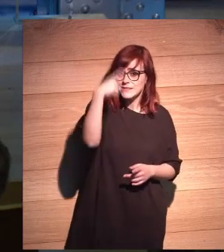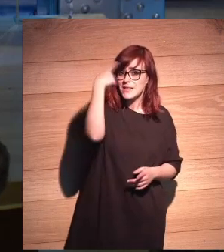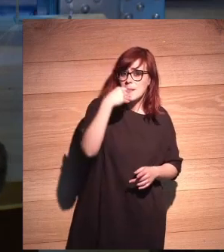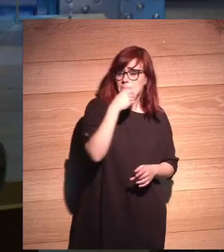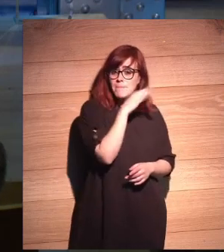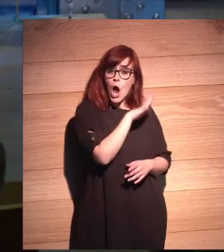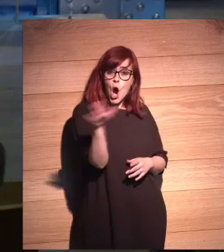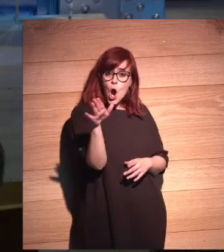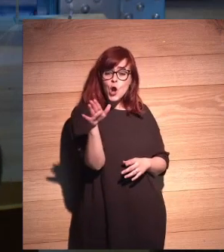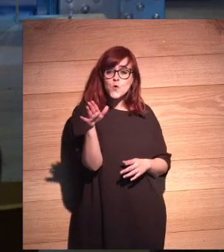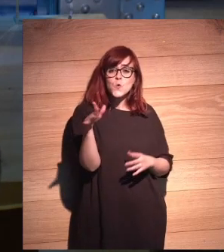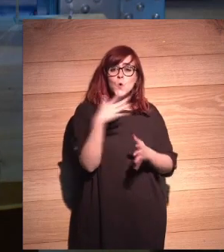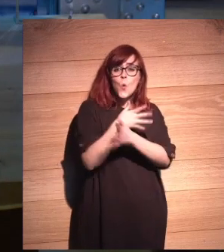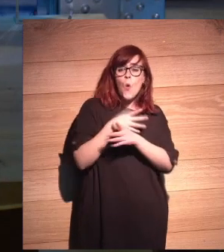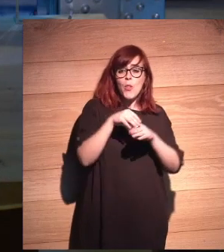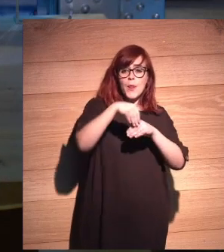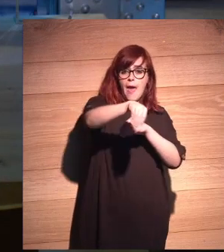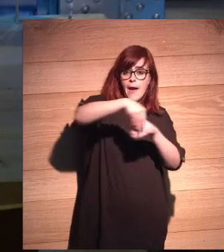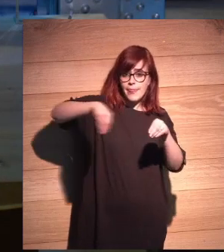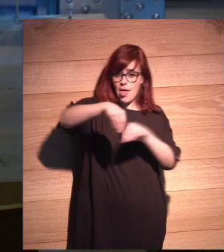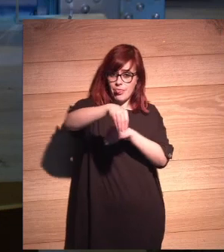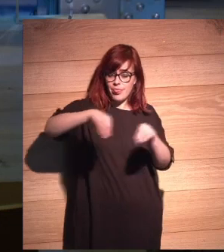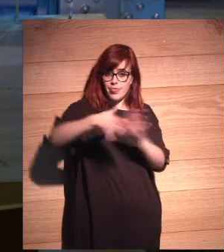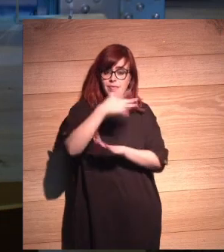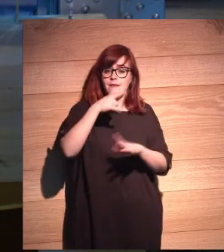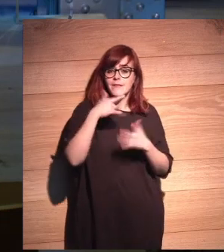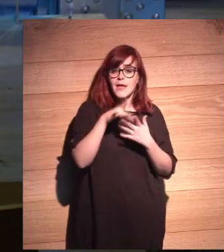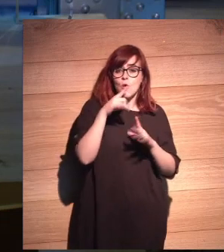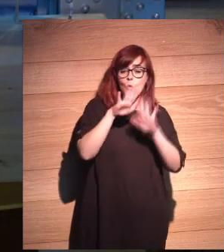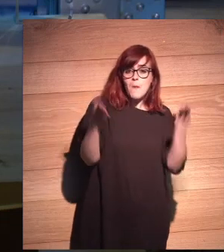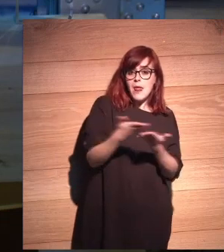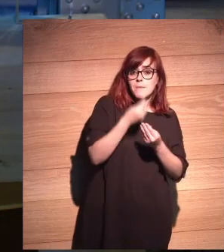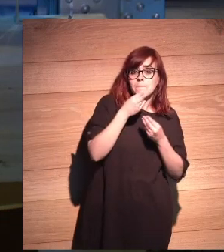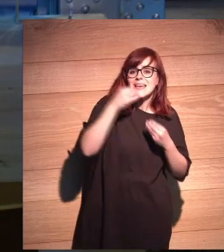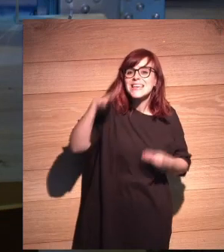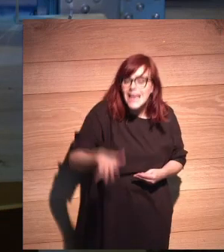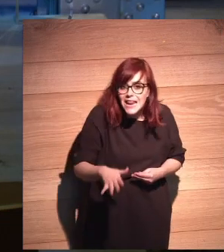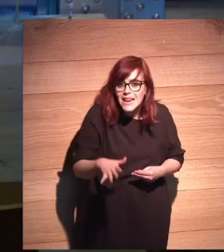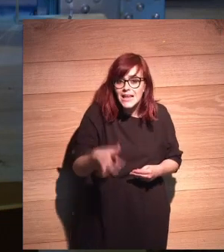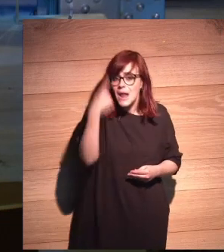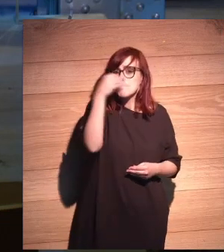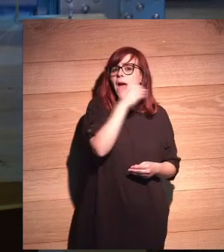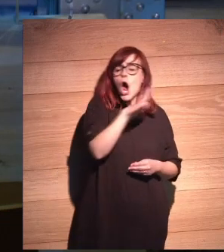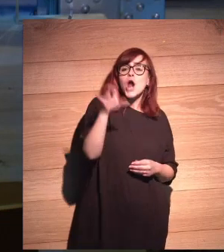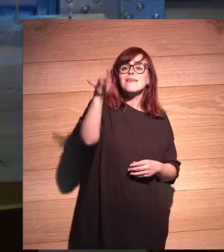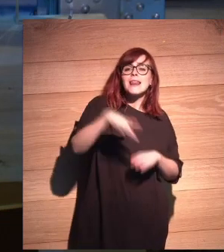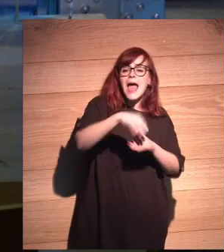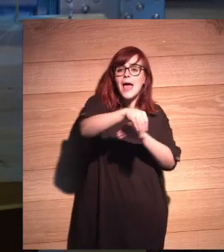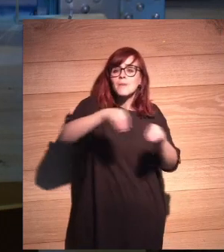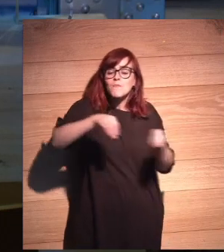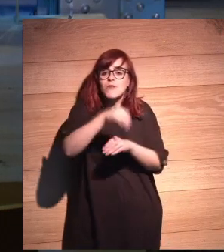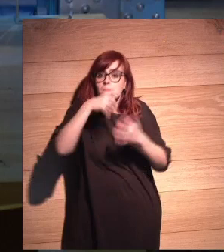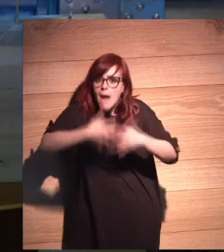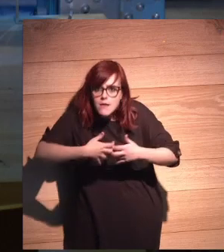mejor jugador de ajedrez de la historia de la humanidad? ¿Una máquina? Te estoy preguntando que quién es el mejor jugador de ajedrez de la historia